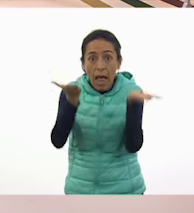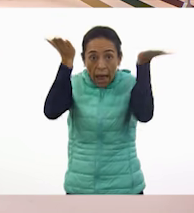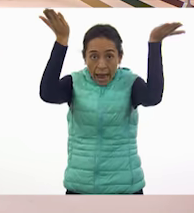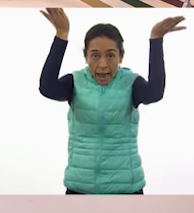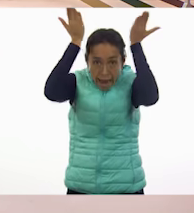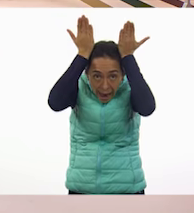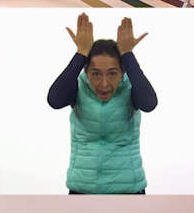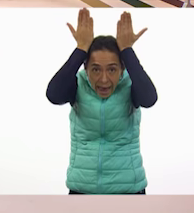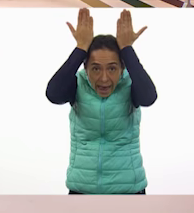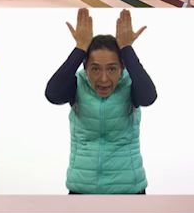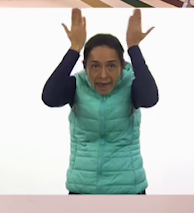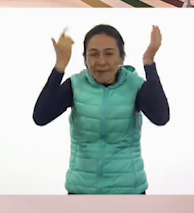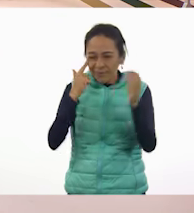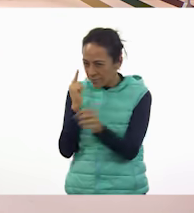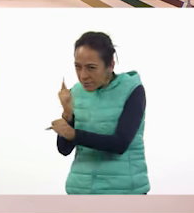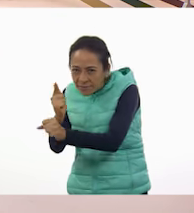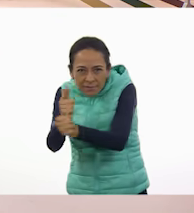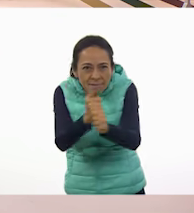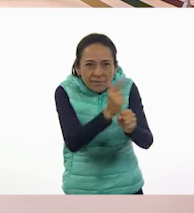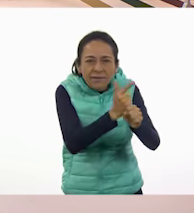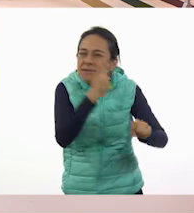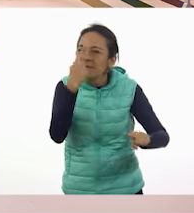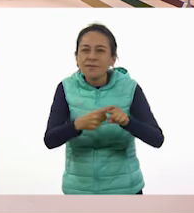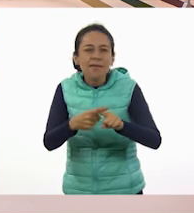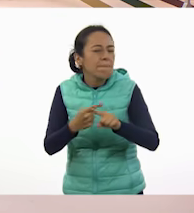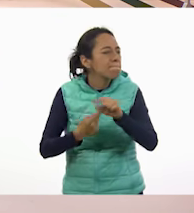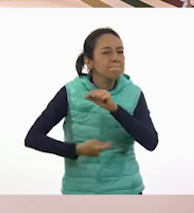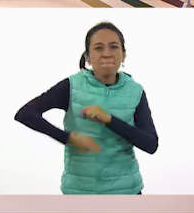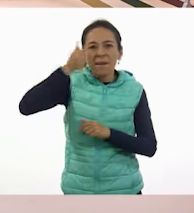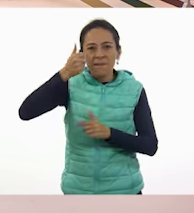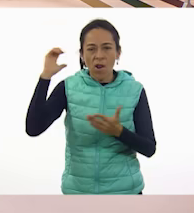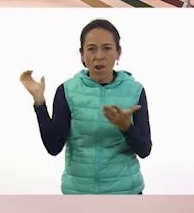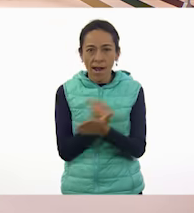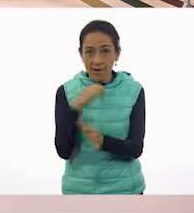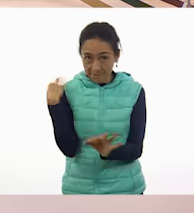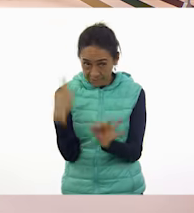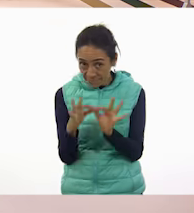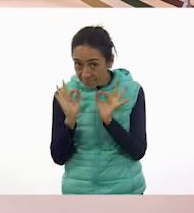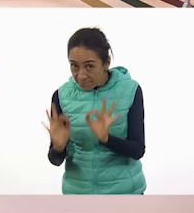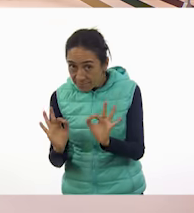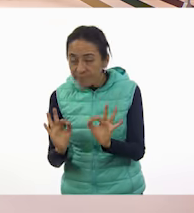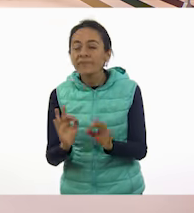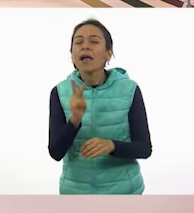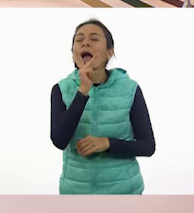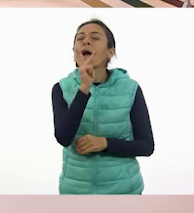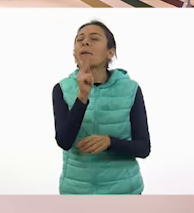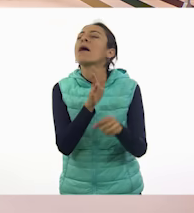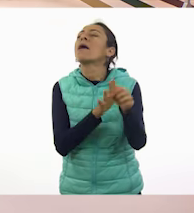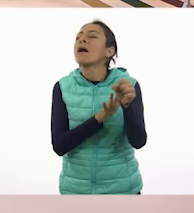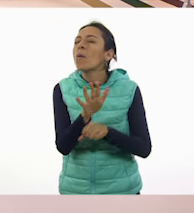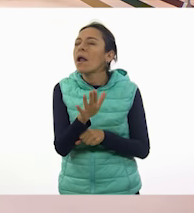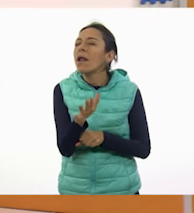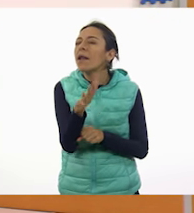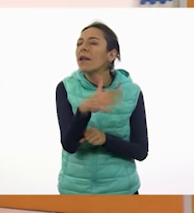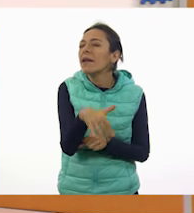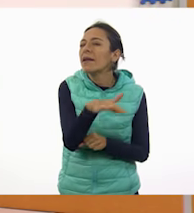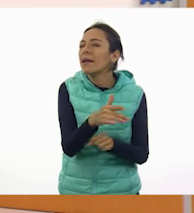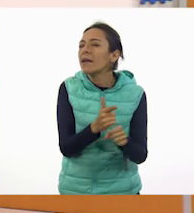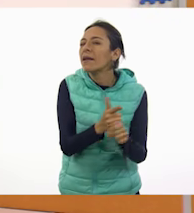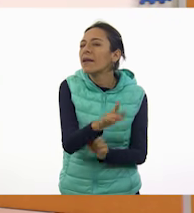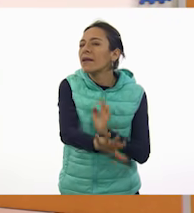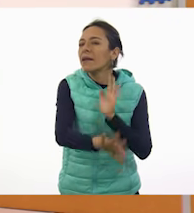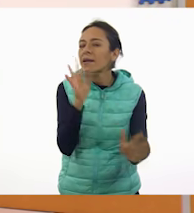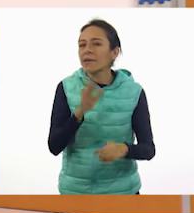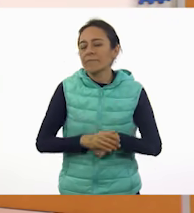quiénes son los primeros en tener la palabra. ¿Listos? Listo. Bien. La palabra que van a buscar, por supuesto, es